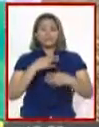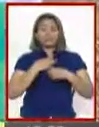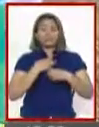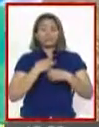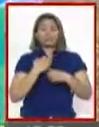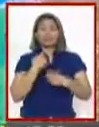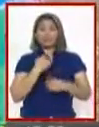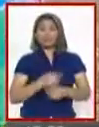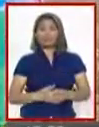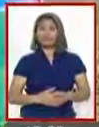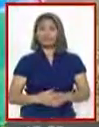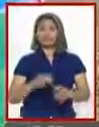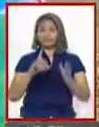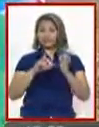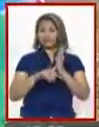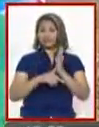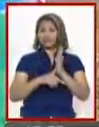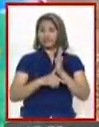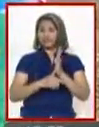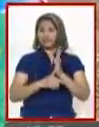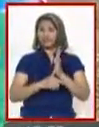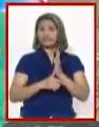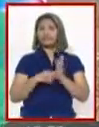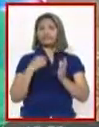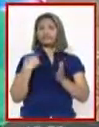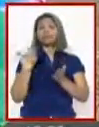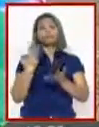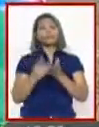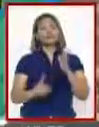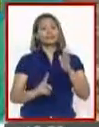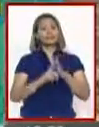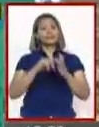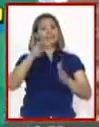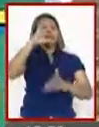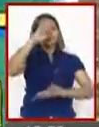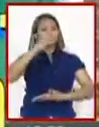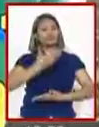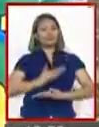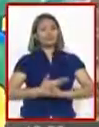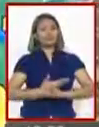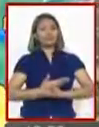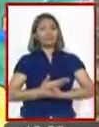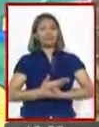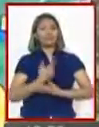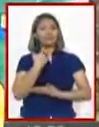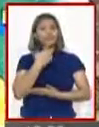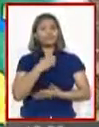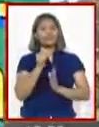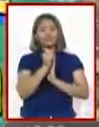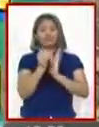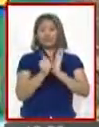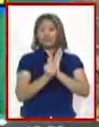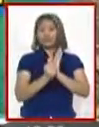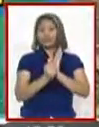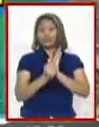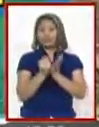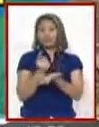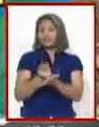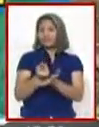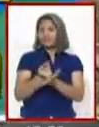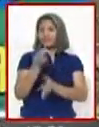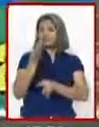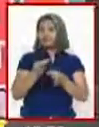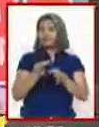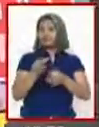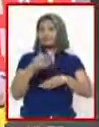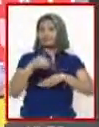Ese es el sentido de la protesta. Después que me marché de allí, apareció el hijo de la señora, que es abogado, amenazando que si